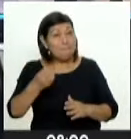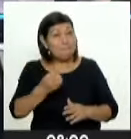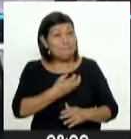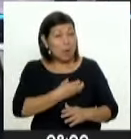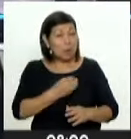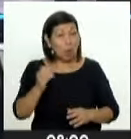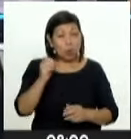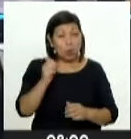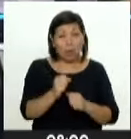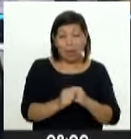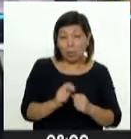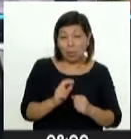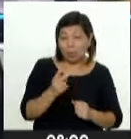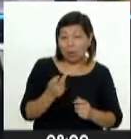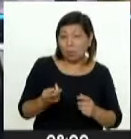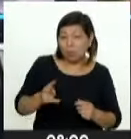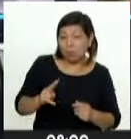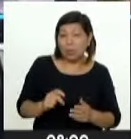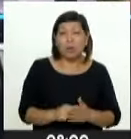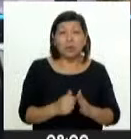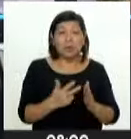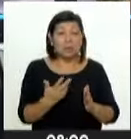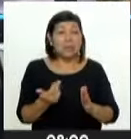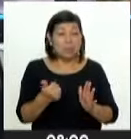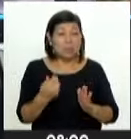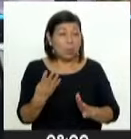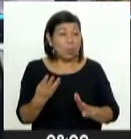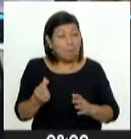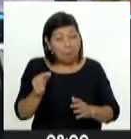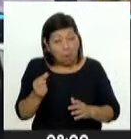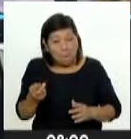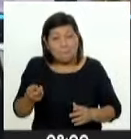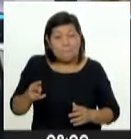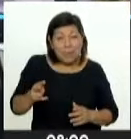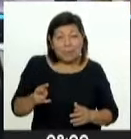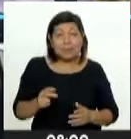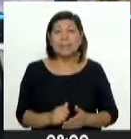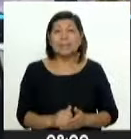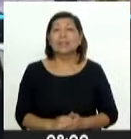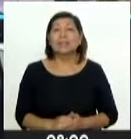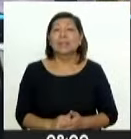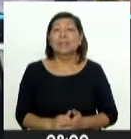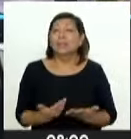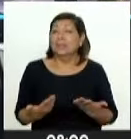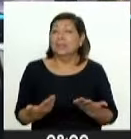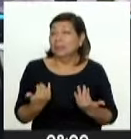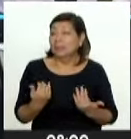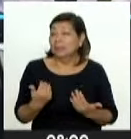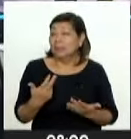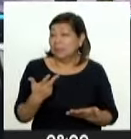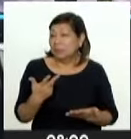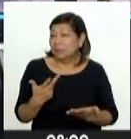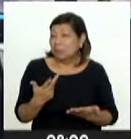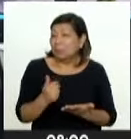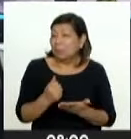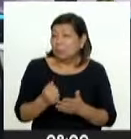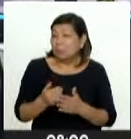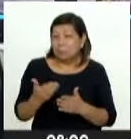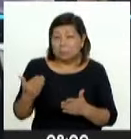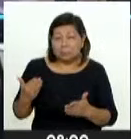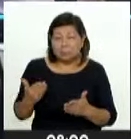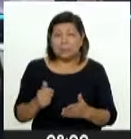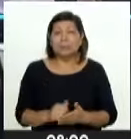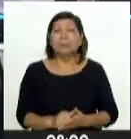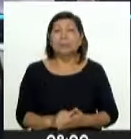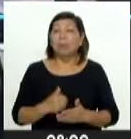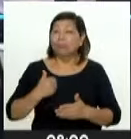mayo-octubre de 2021, luego subió a 83.64%, un poquito más alta. En el siguiente semestre, en el semestre